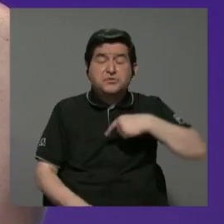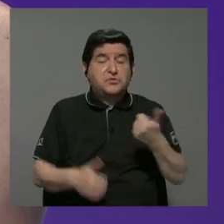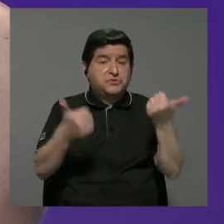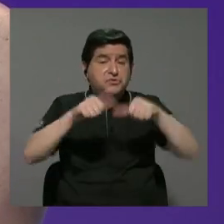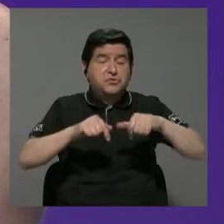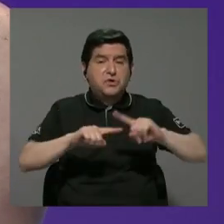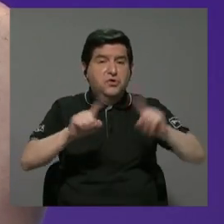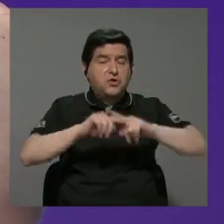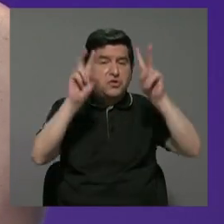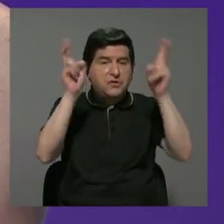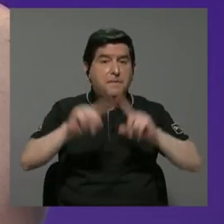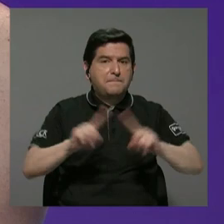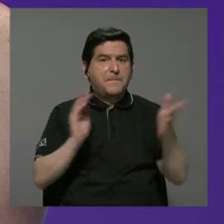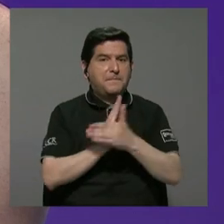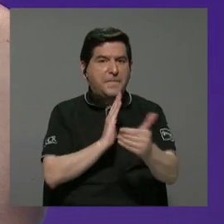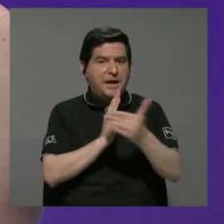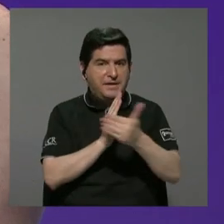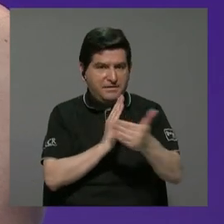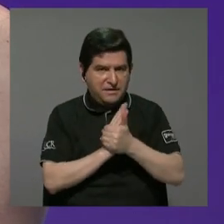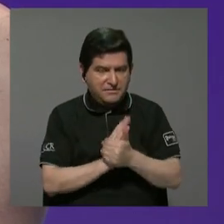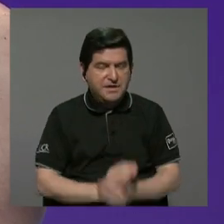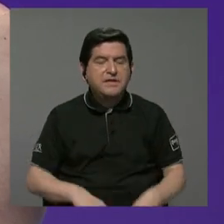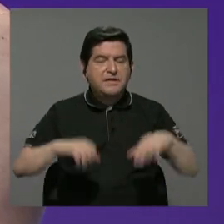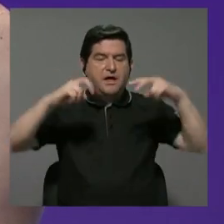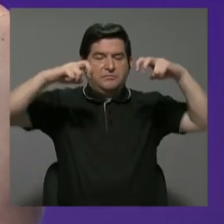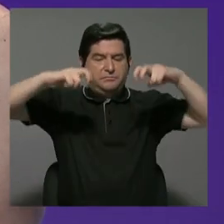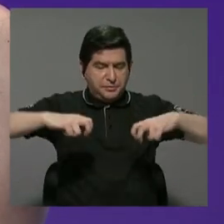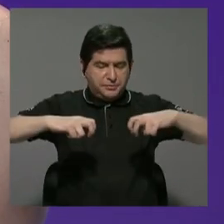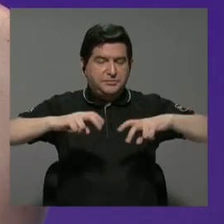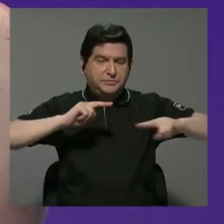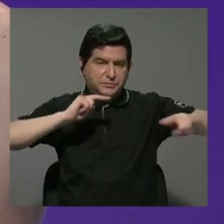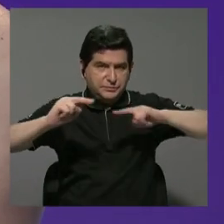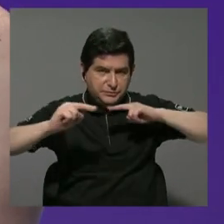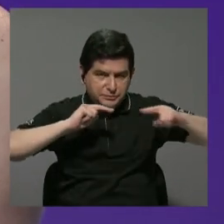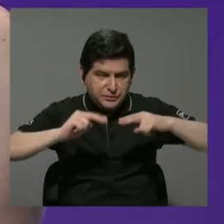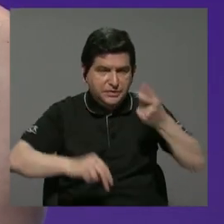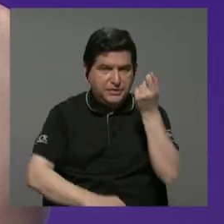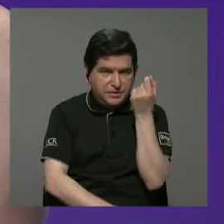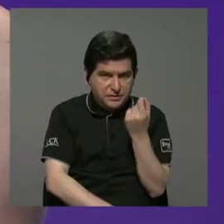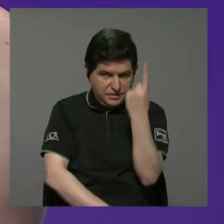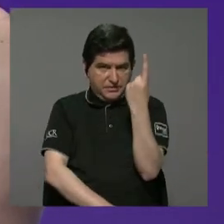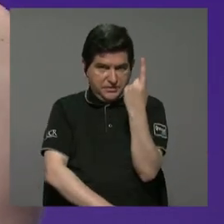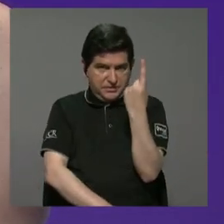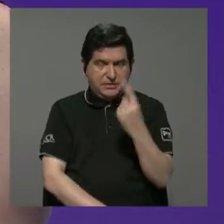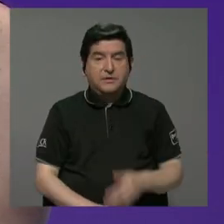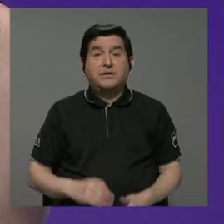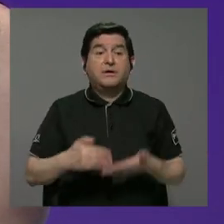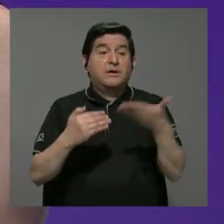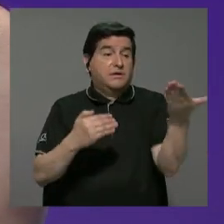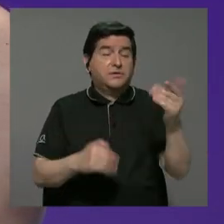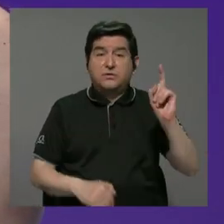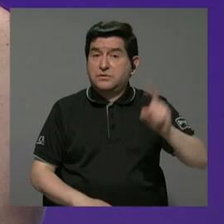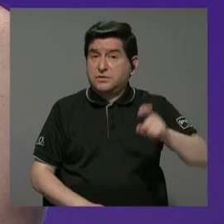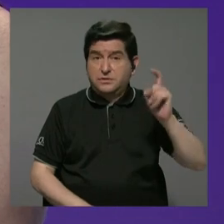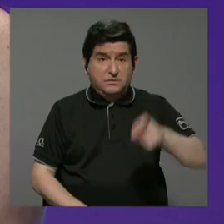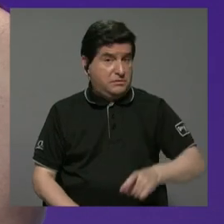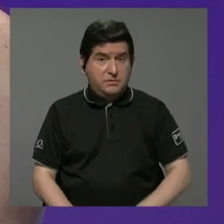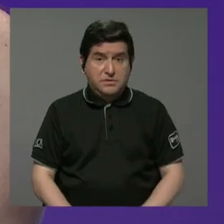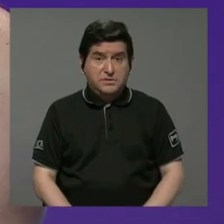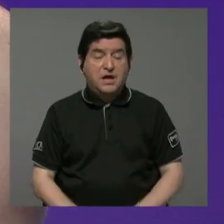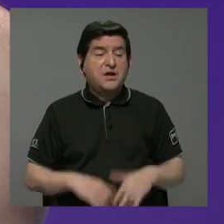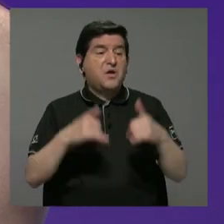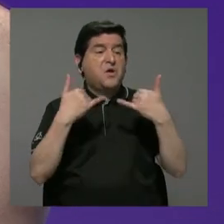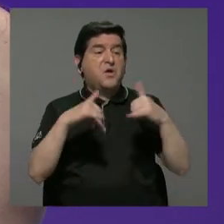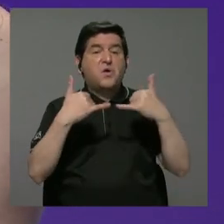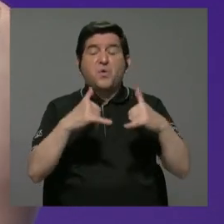temas, pero en la capacidad que tengamos de sentarnos y negociar y entender que las cosas no tienen que no son juegos